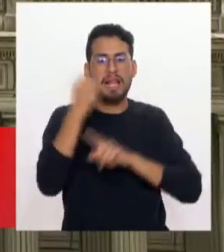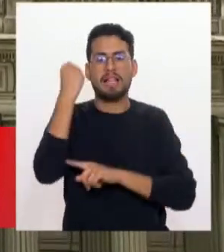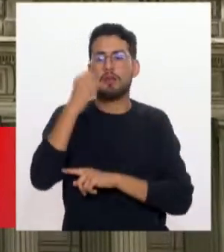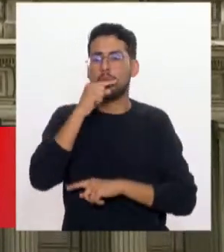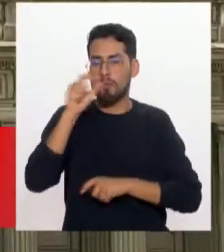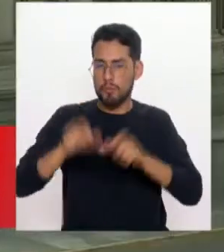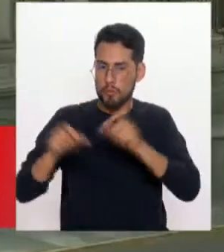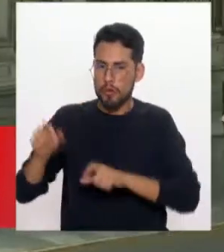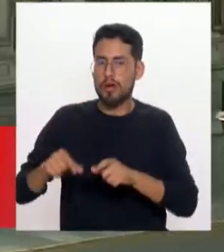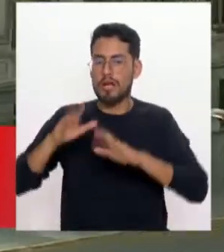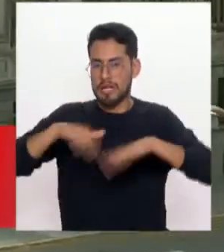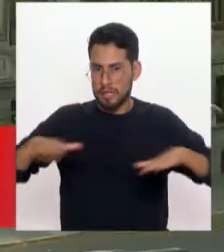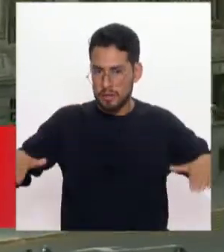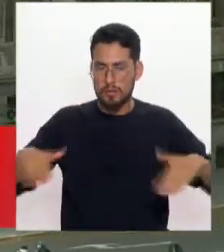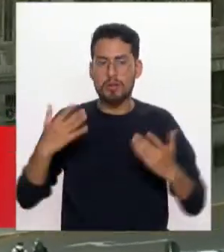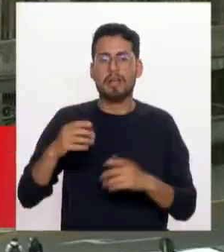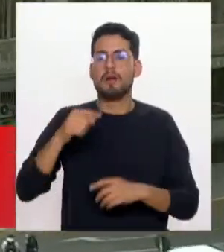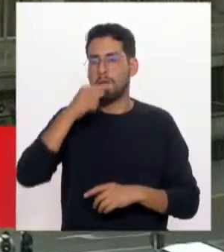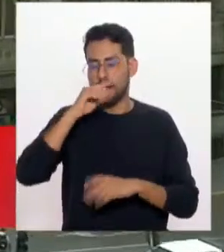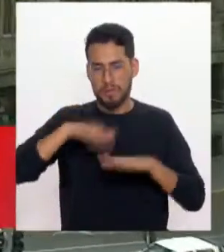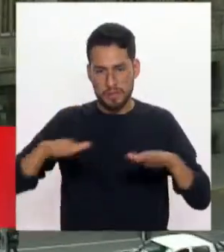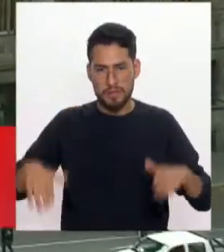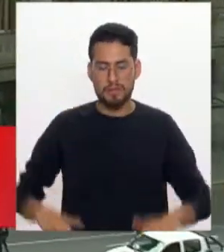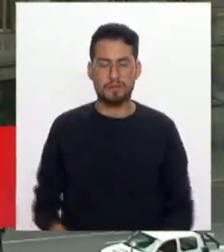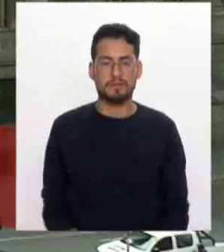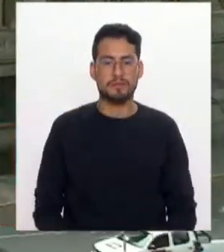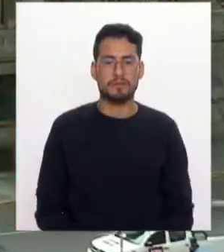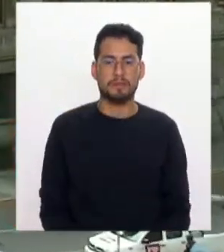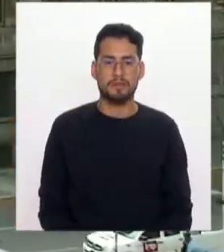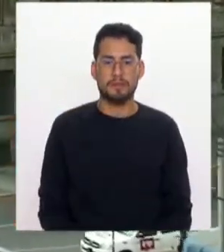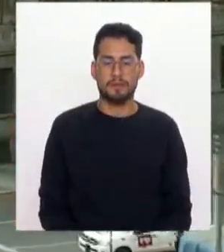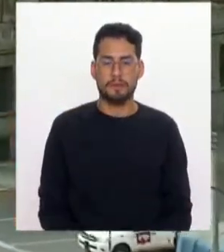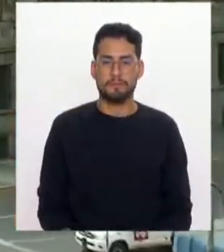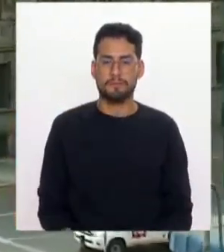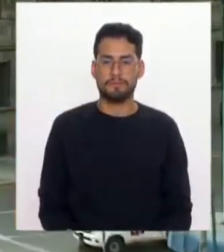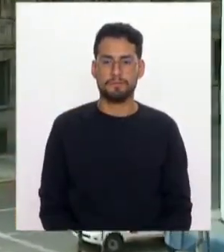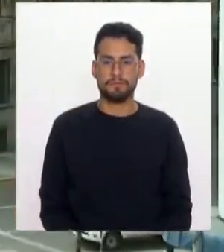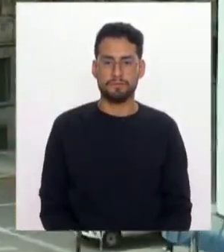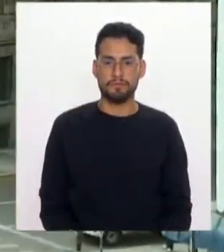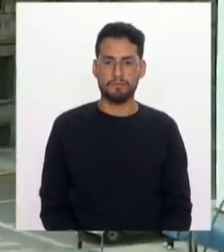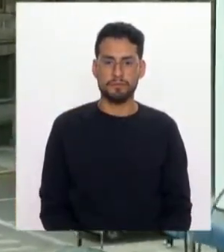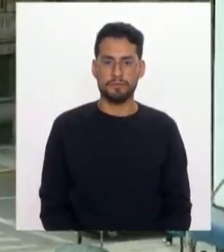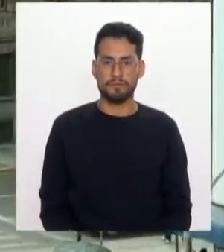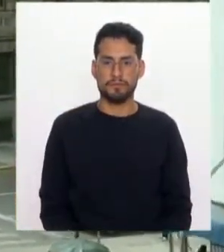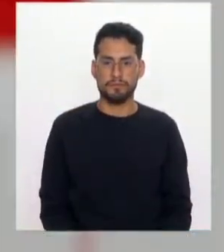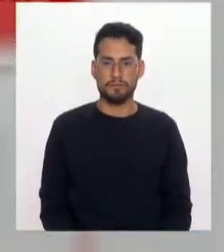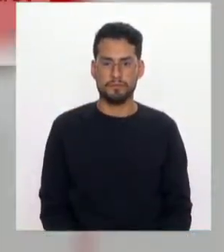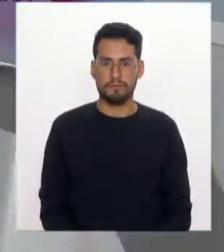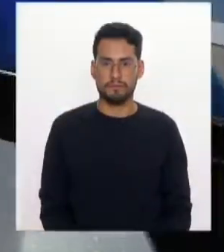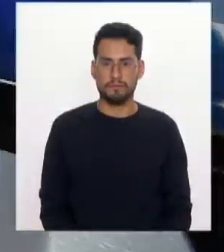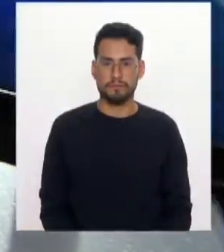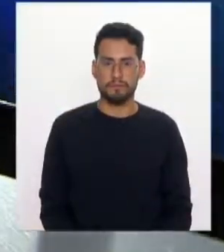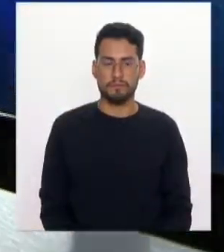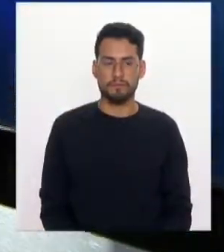de las mujeres, de los niños y de las niñas. Hacemos una